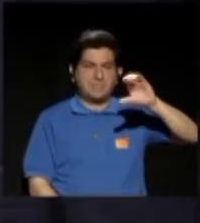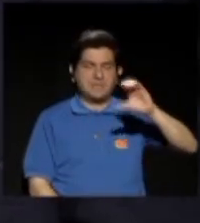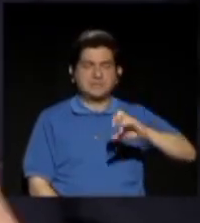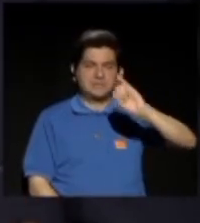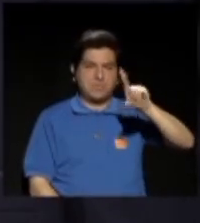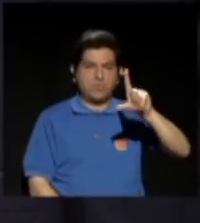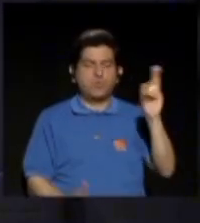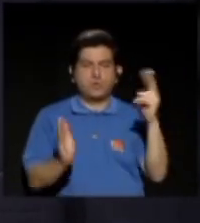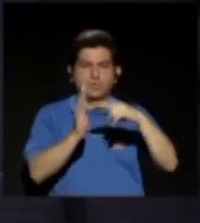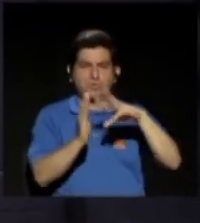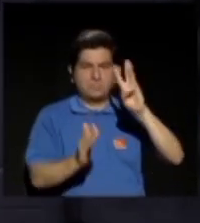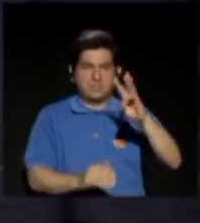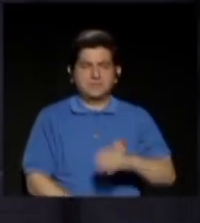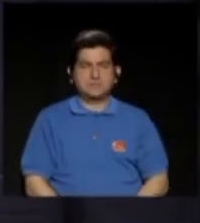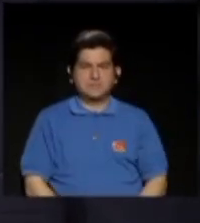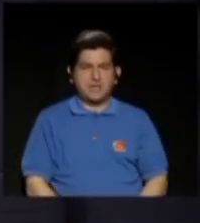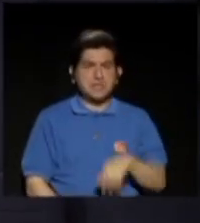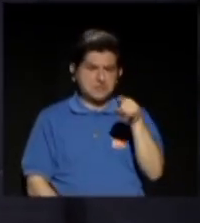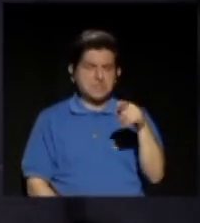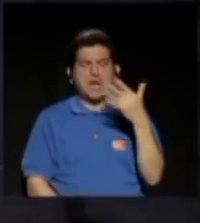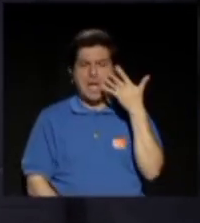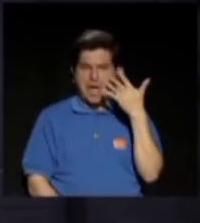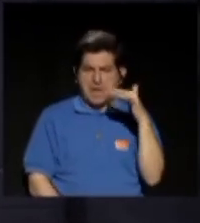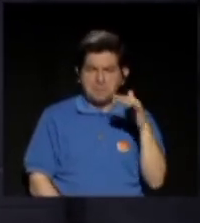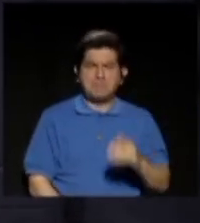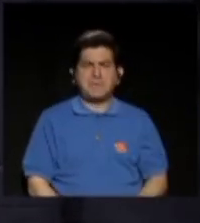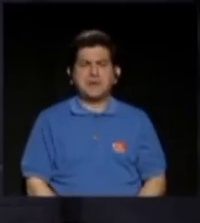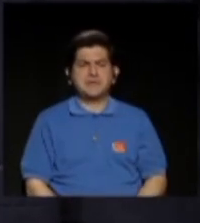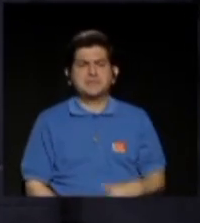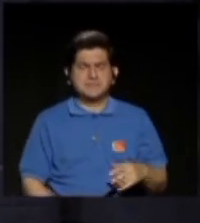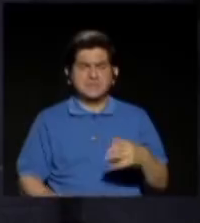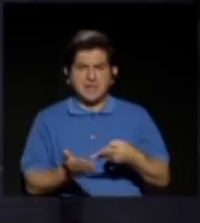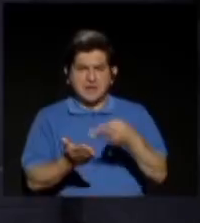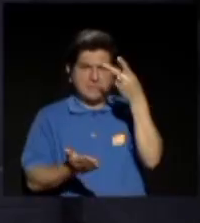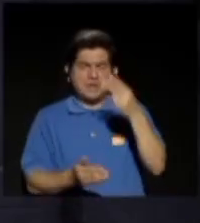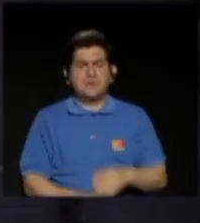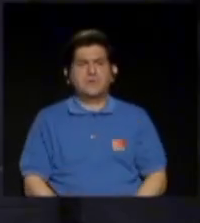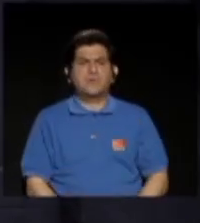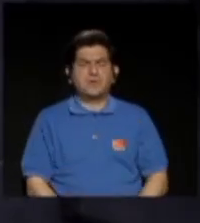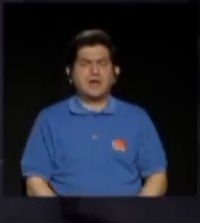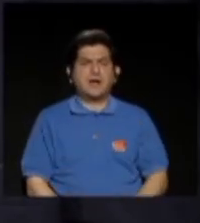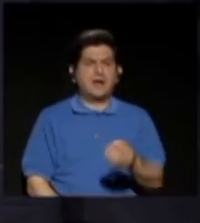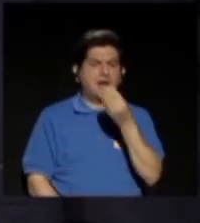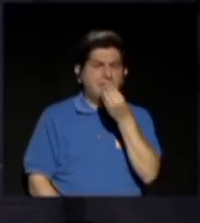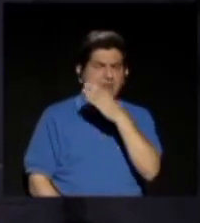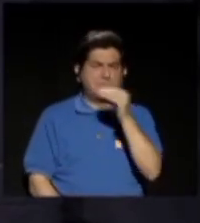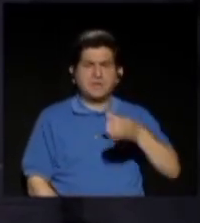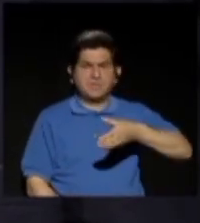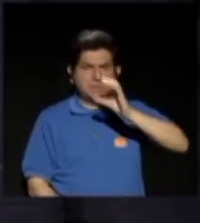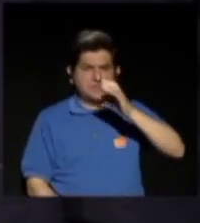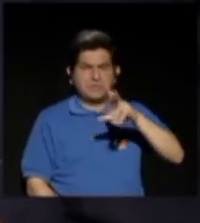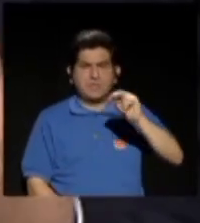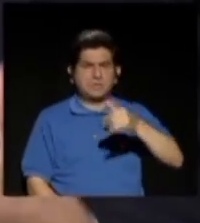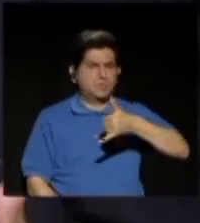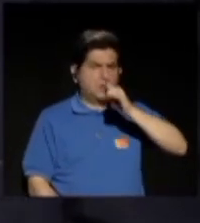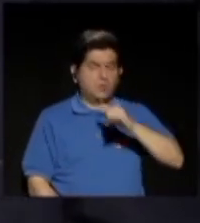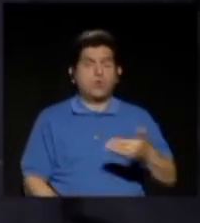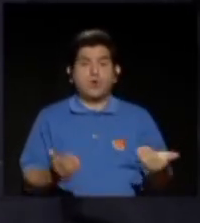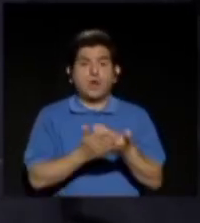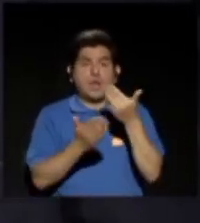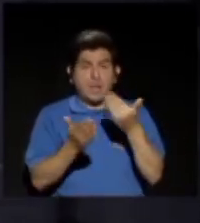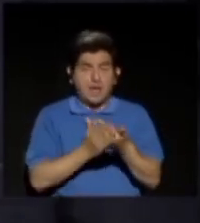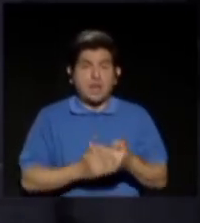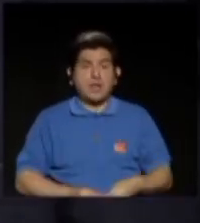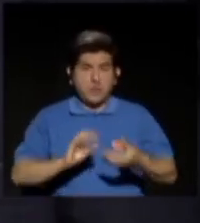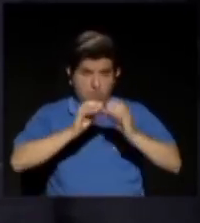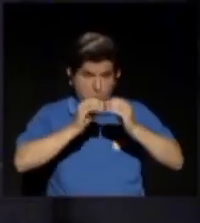2006 tenía una ponderación muy similar a la que tenía el grupo de alimentos y bebidas no alcohólicas. Y para el nuevo índice tiene una